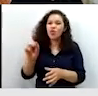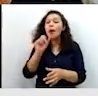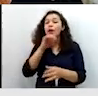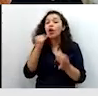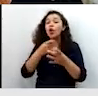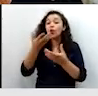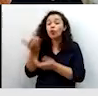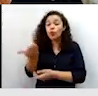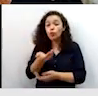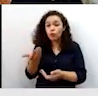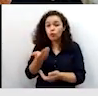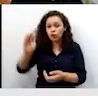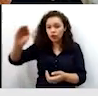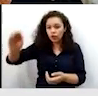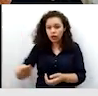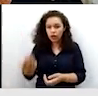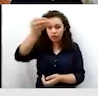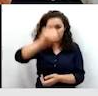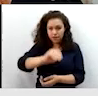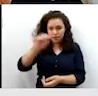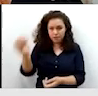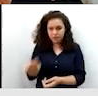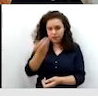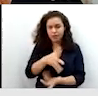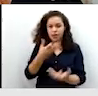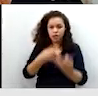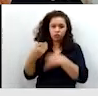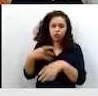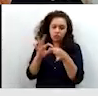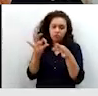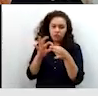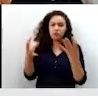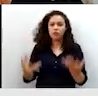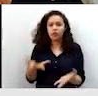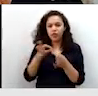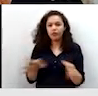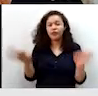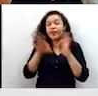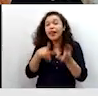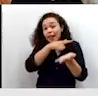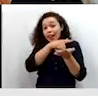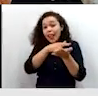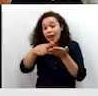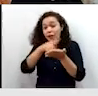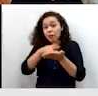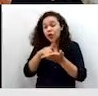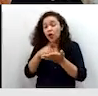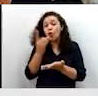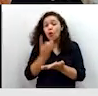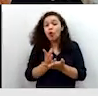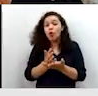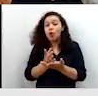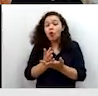de procedimiento, bueno, en todos, de hecho, de los que vamos a comentar, es desinfectar solamente